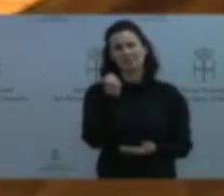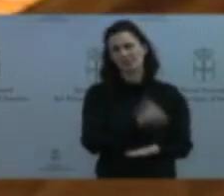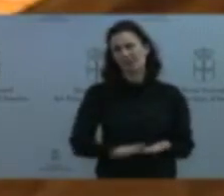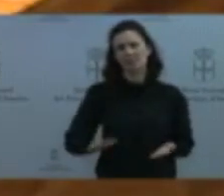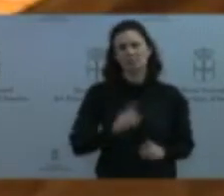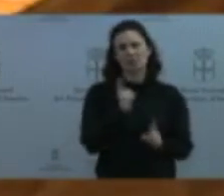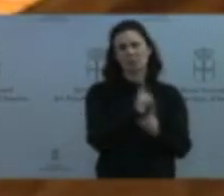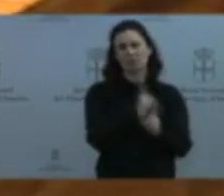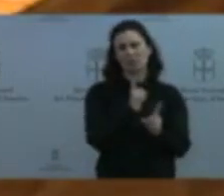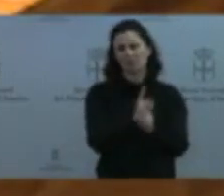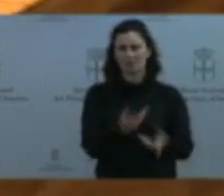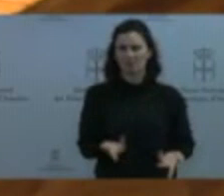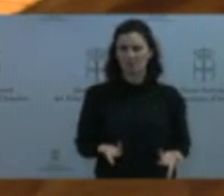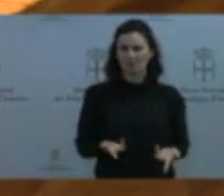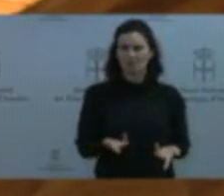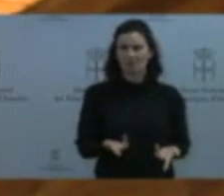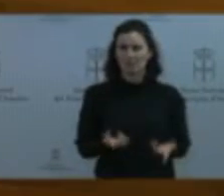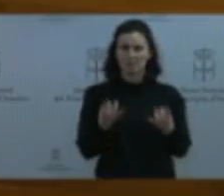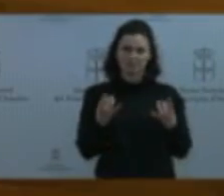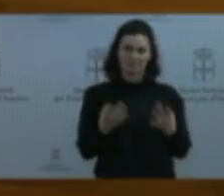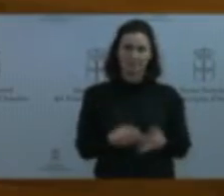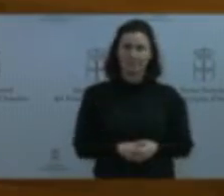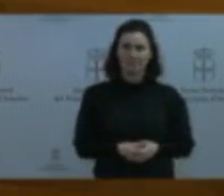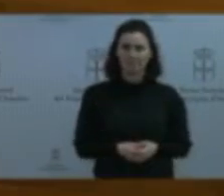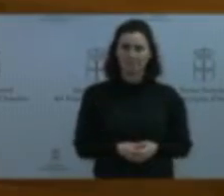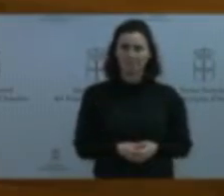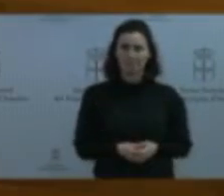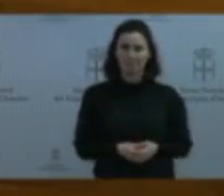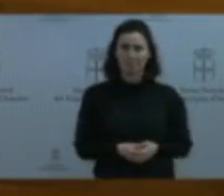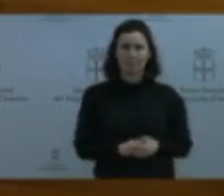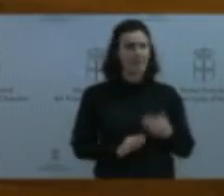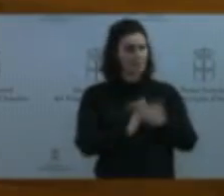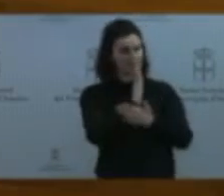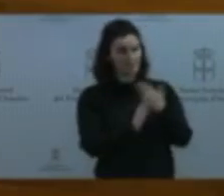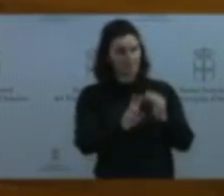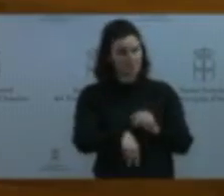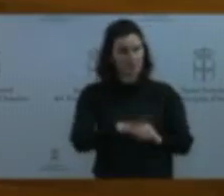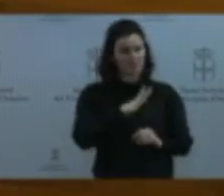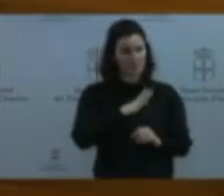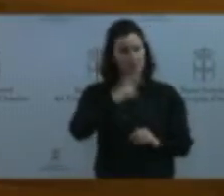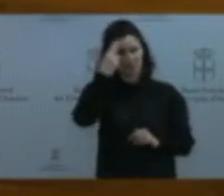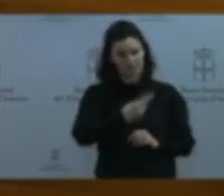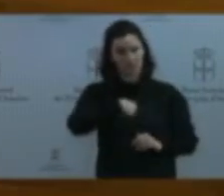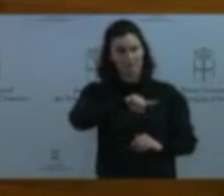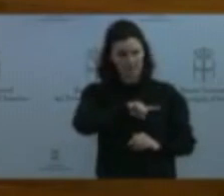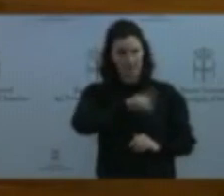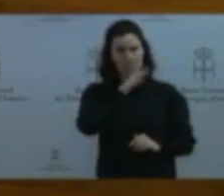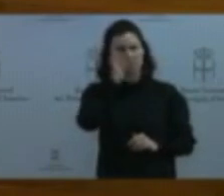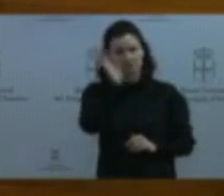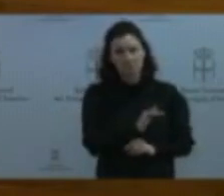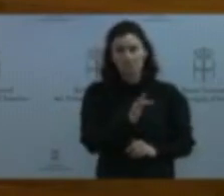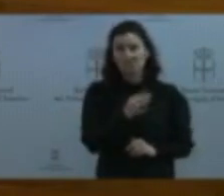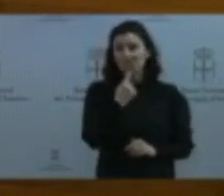difamación. Señoría, yo no le he interrumpido en ningún momento, le he escuchado con gran interés, aunque usted aquí no ha dicho nada